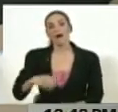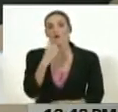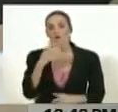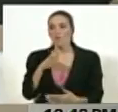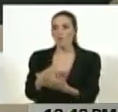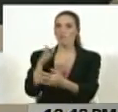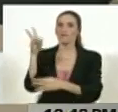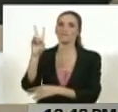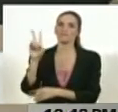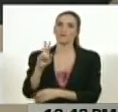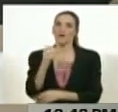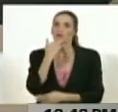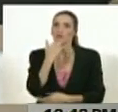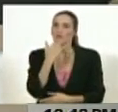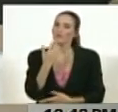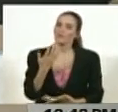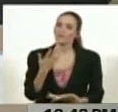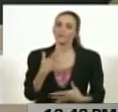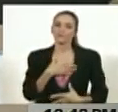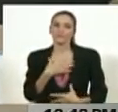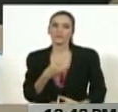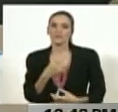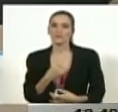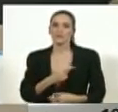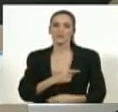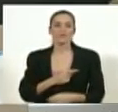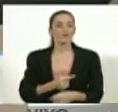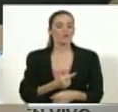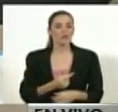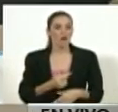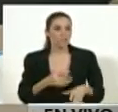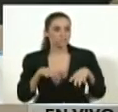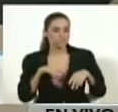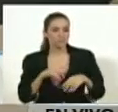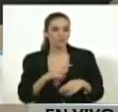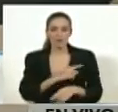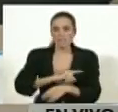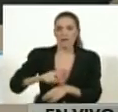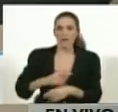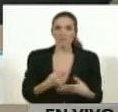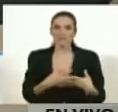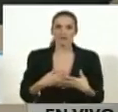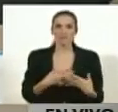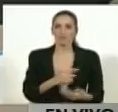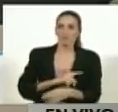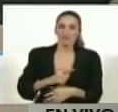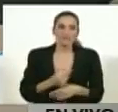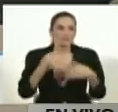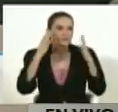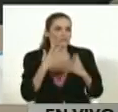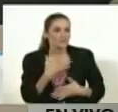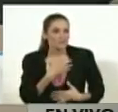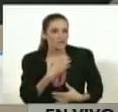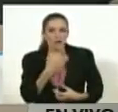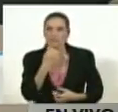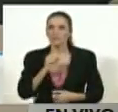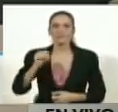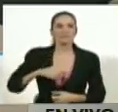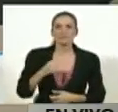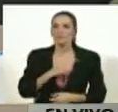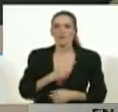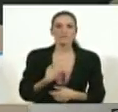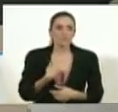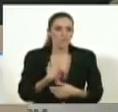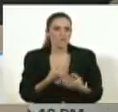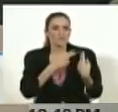Venezuela es una obsesión por cumplir las órdenes que le dan sus amos imperiales él está obsesionado tiene que cumplirlo porque si no